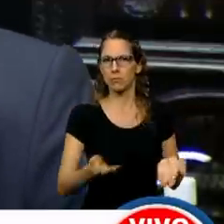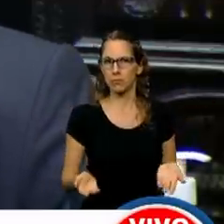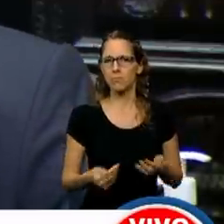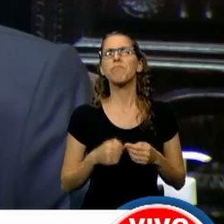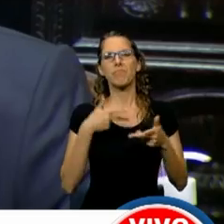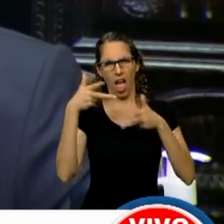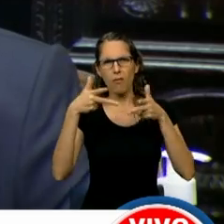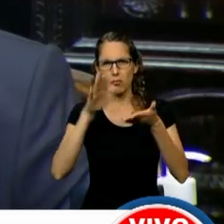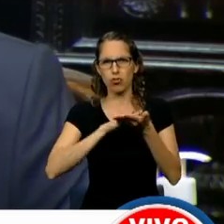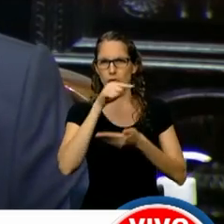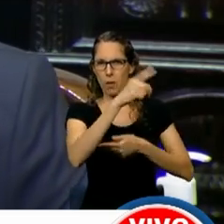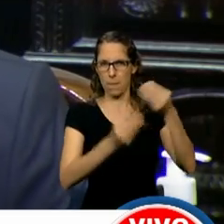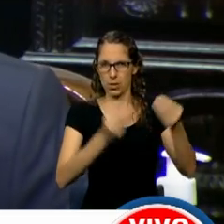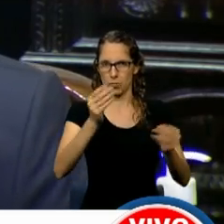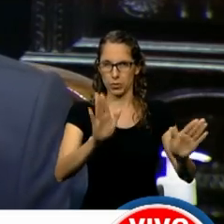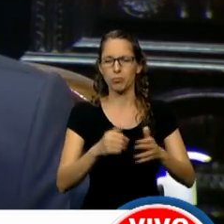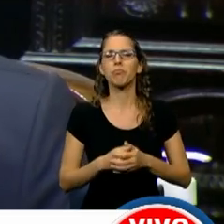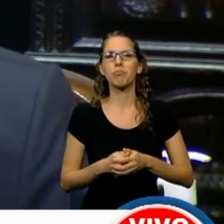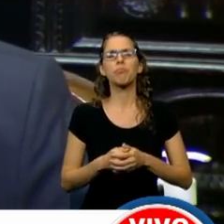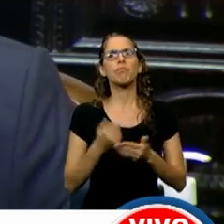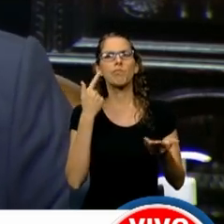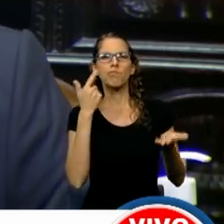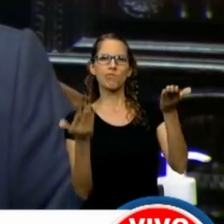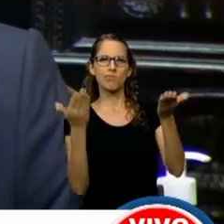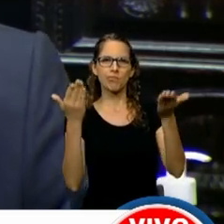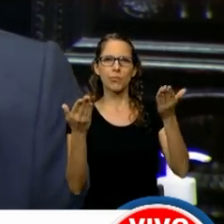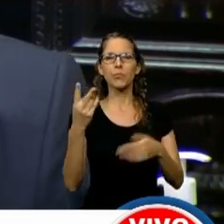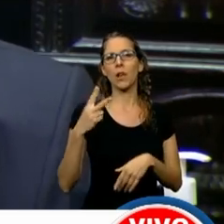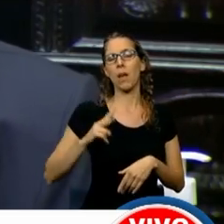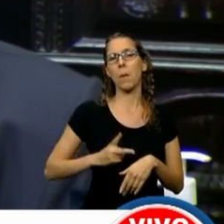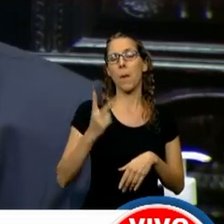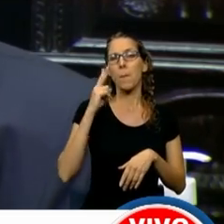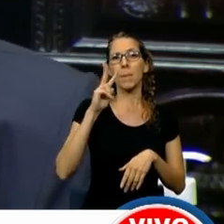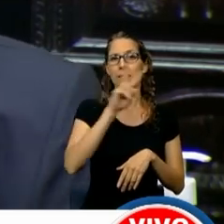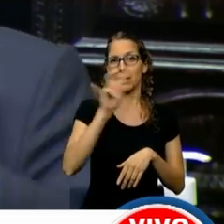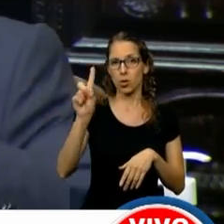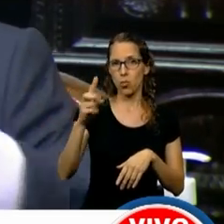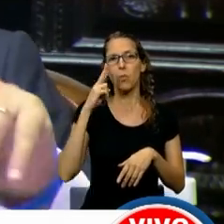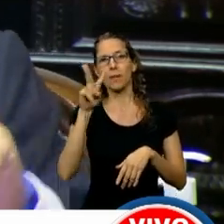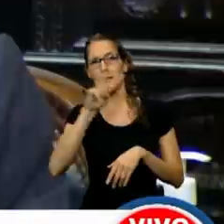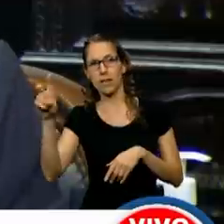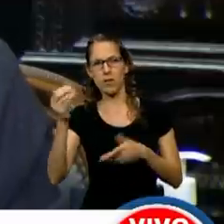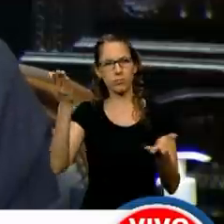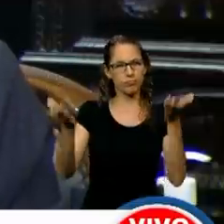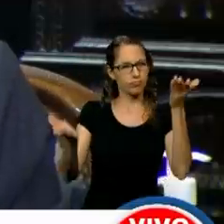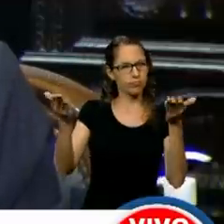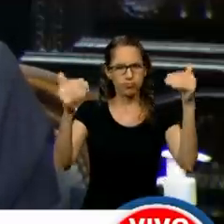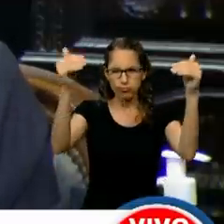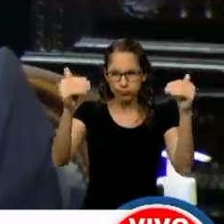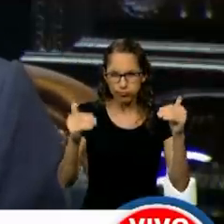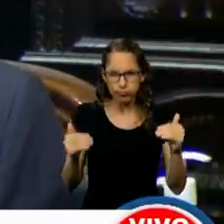es la comparación entre el 2021 y el 2022 en la comparación nominal